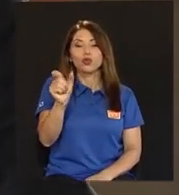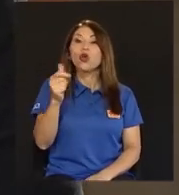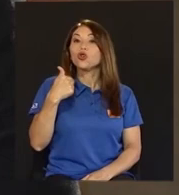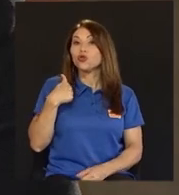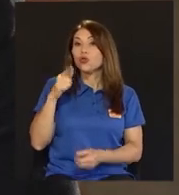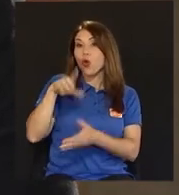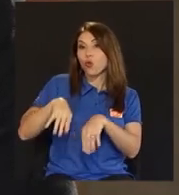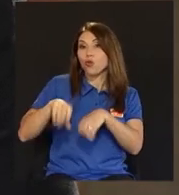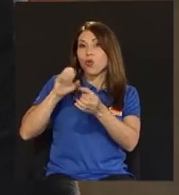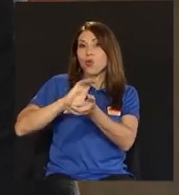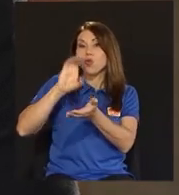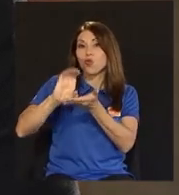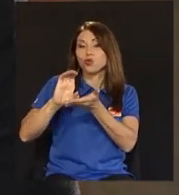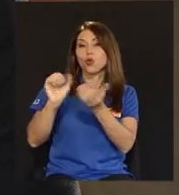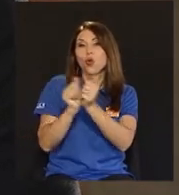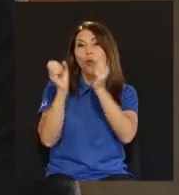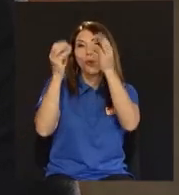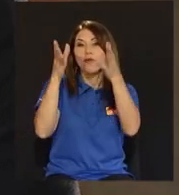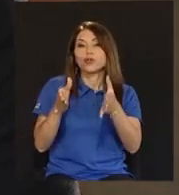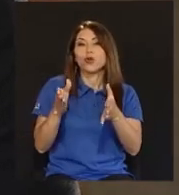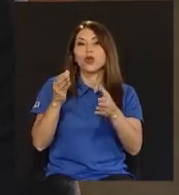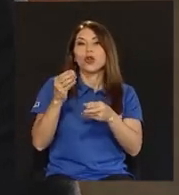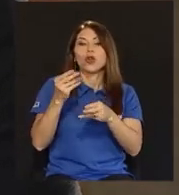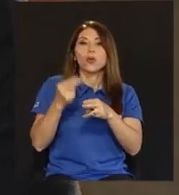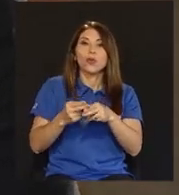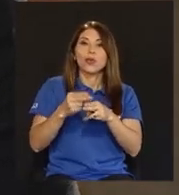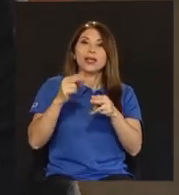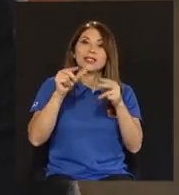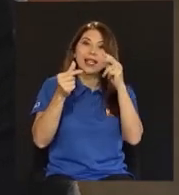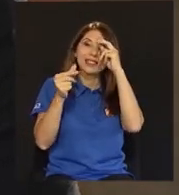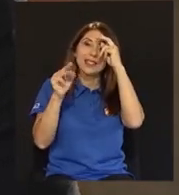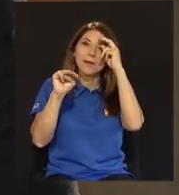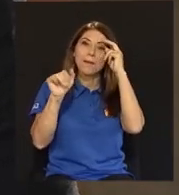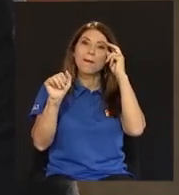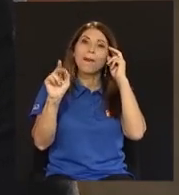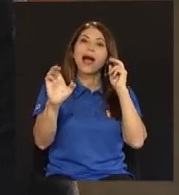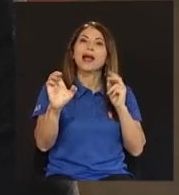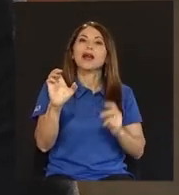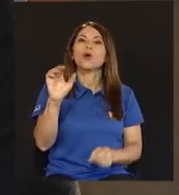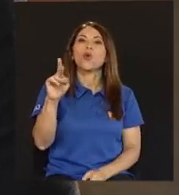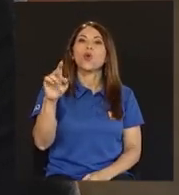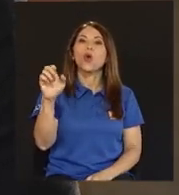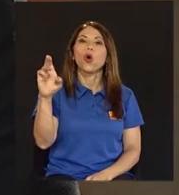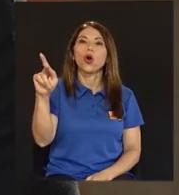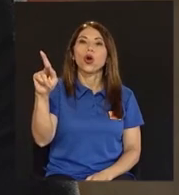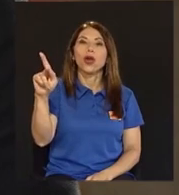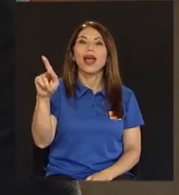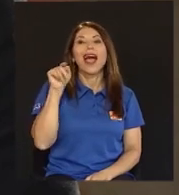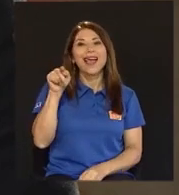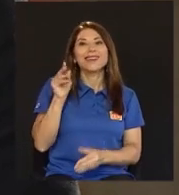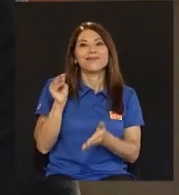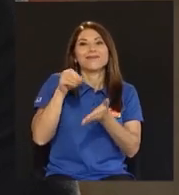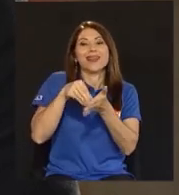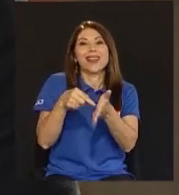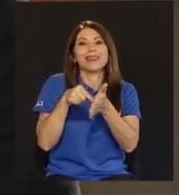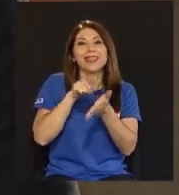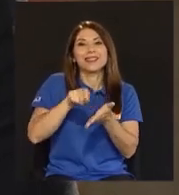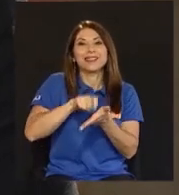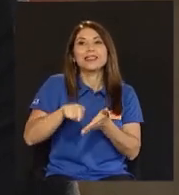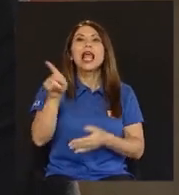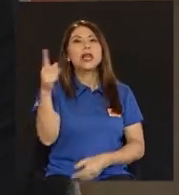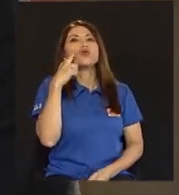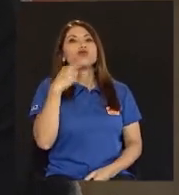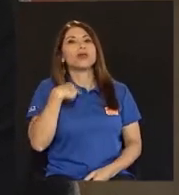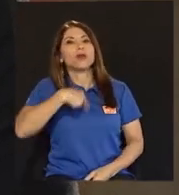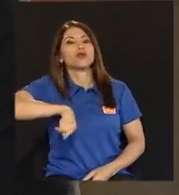que está en el tribunal de la tesis, en que nos puso a leer un artículo de William Poole.